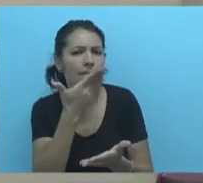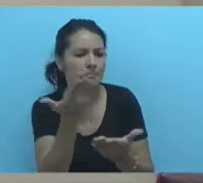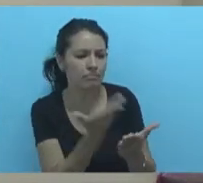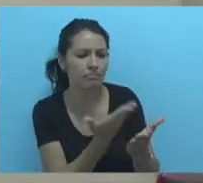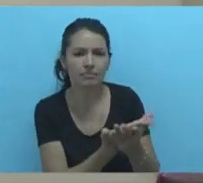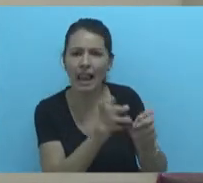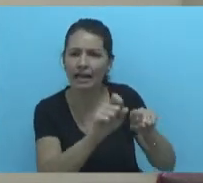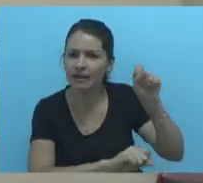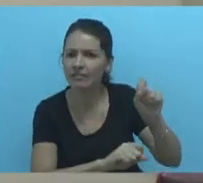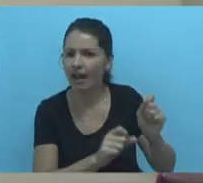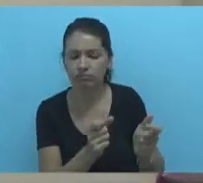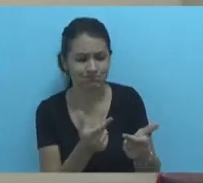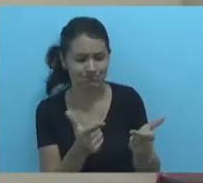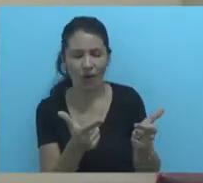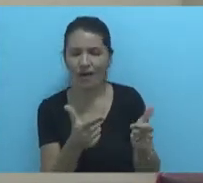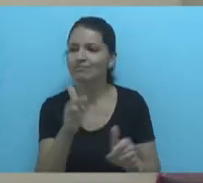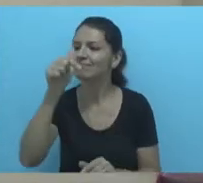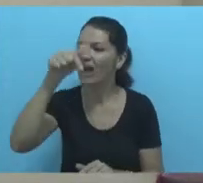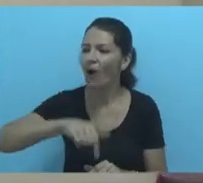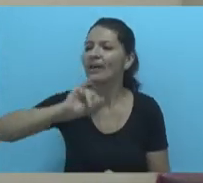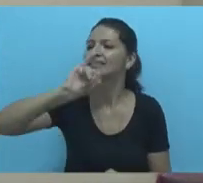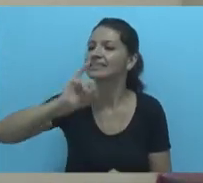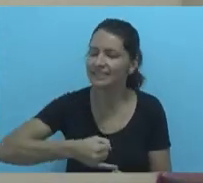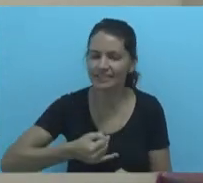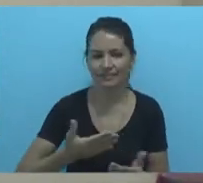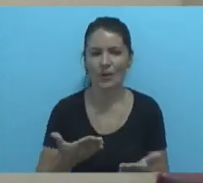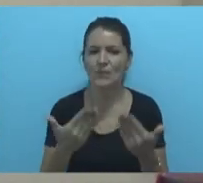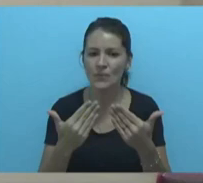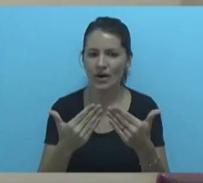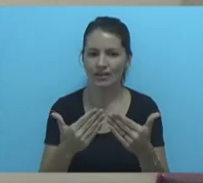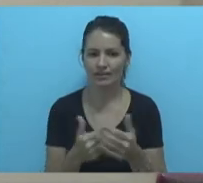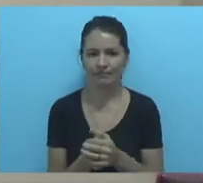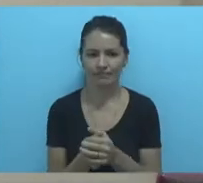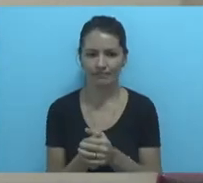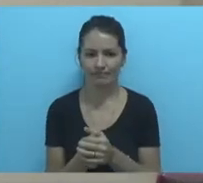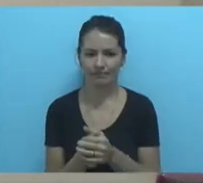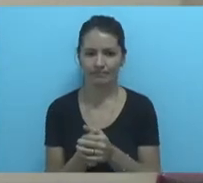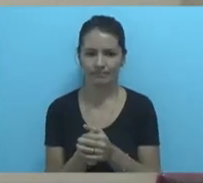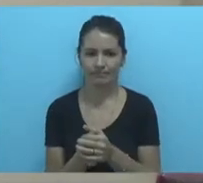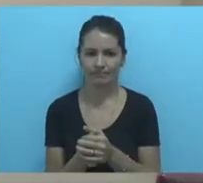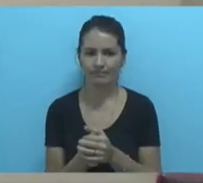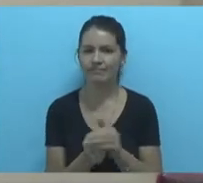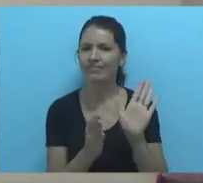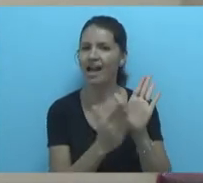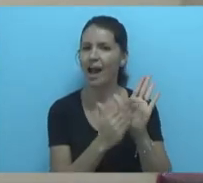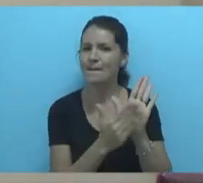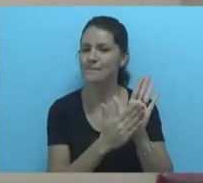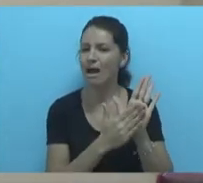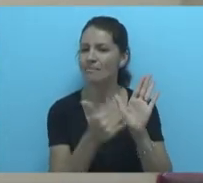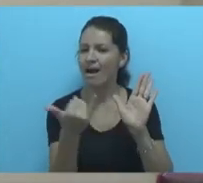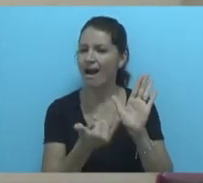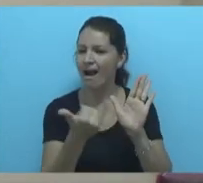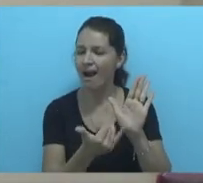Así que a partir de ahora y con orgullo, las compañeras en el barrio salen a defender las tierras con el certificado de vivienda